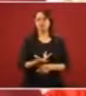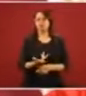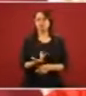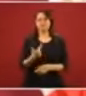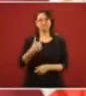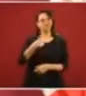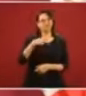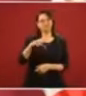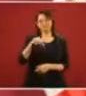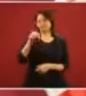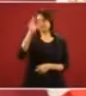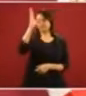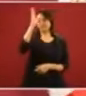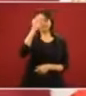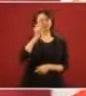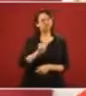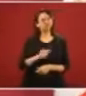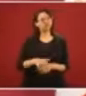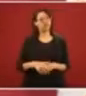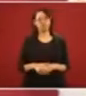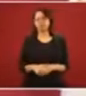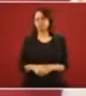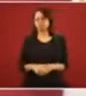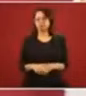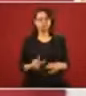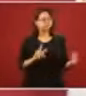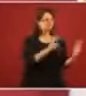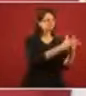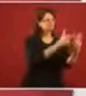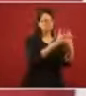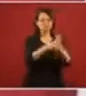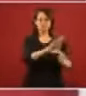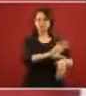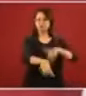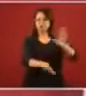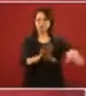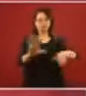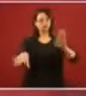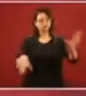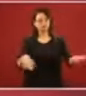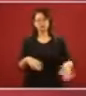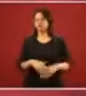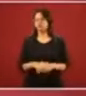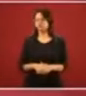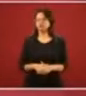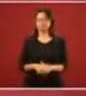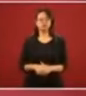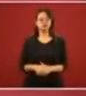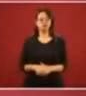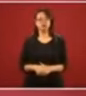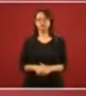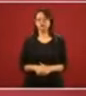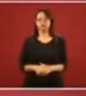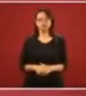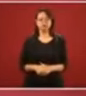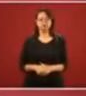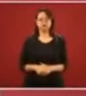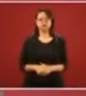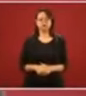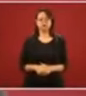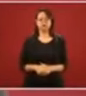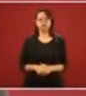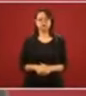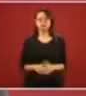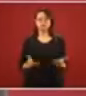con las masacres, las